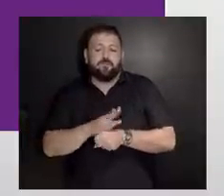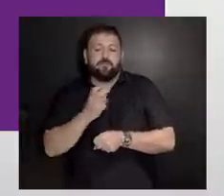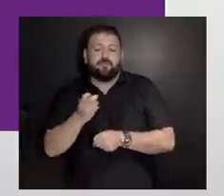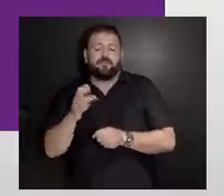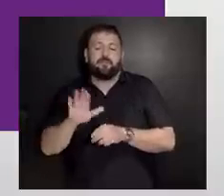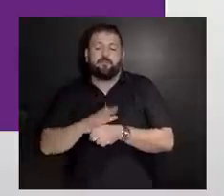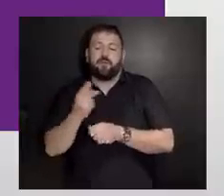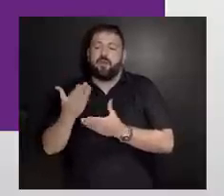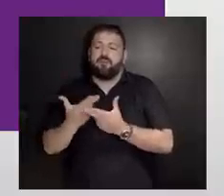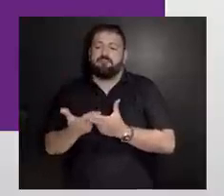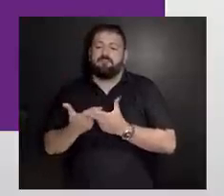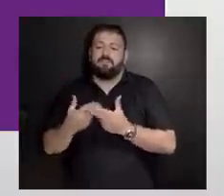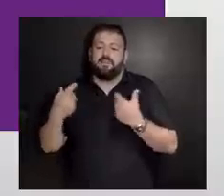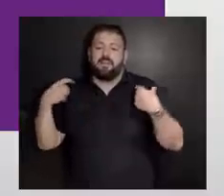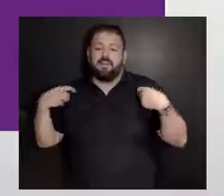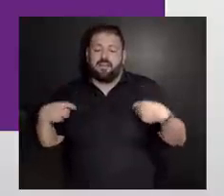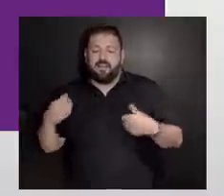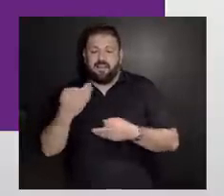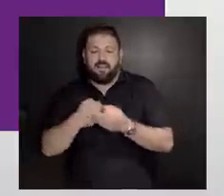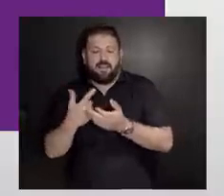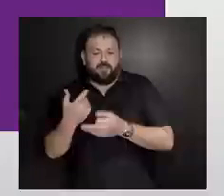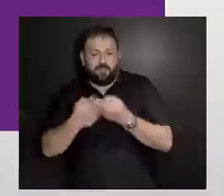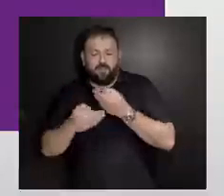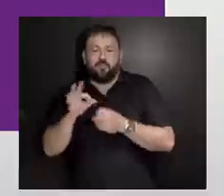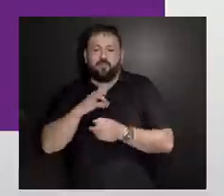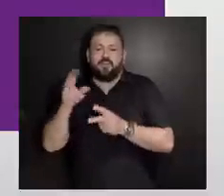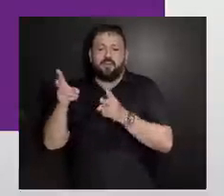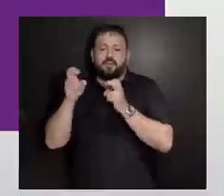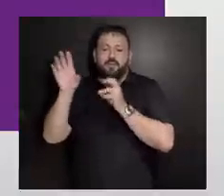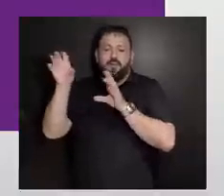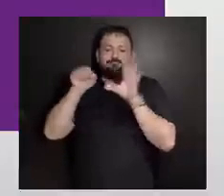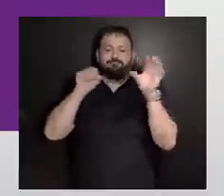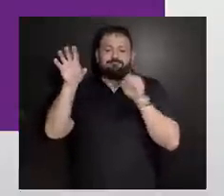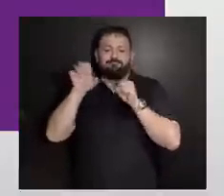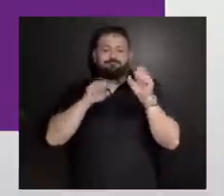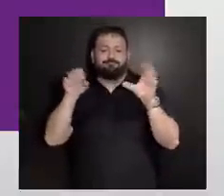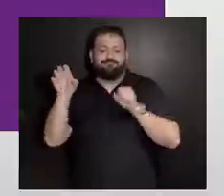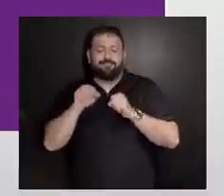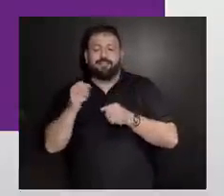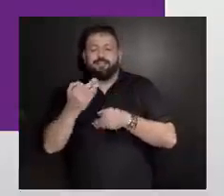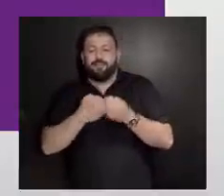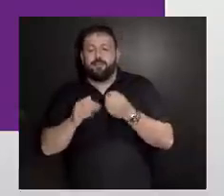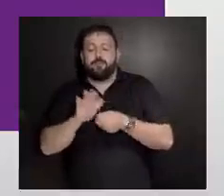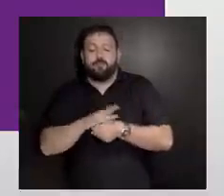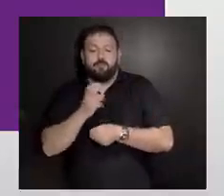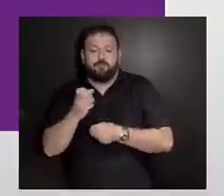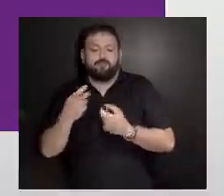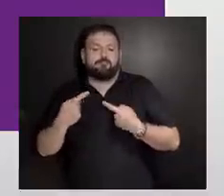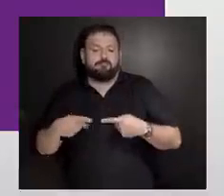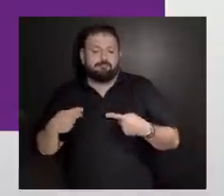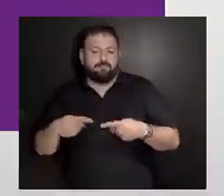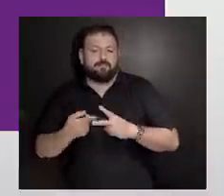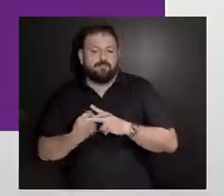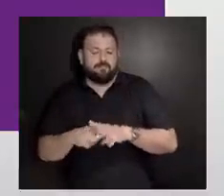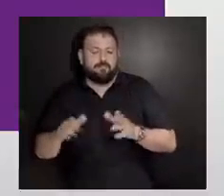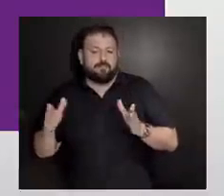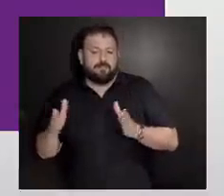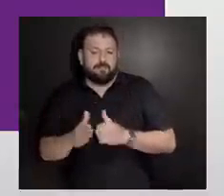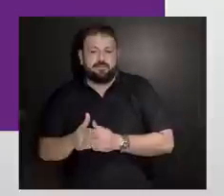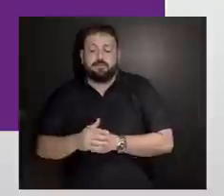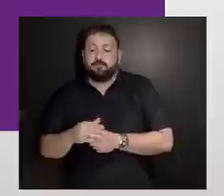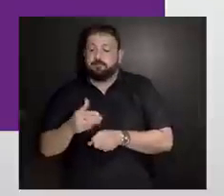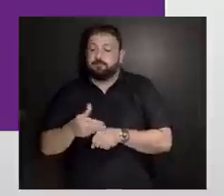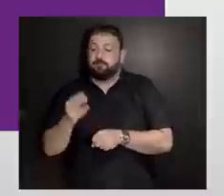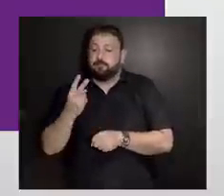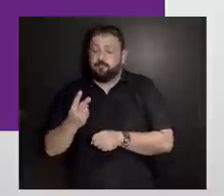músculo. En la diabetes tipo 1 pues están estos marcadores de autoinmunidad y suele haber presencia de cuerpos